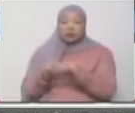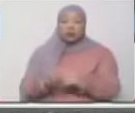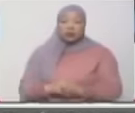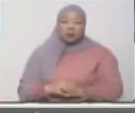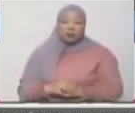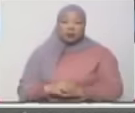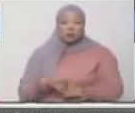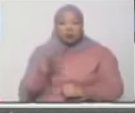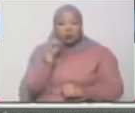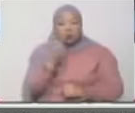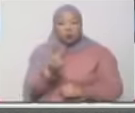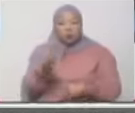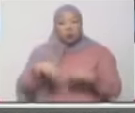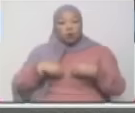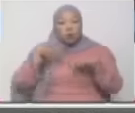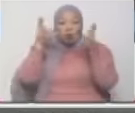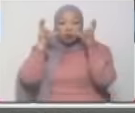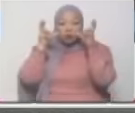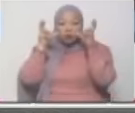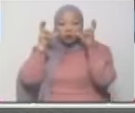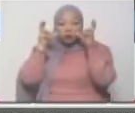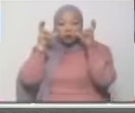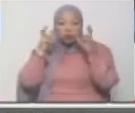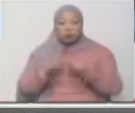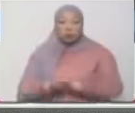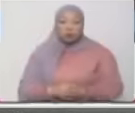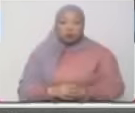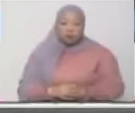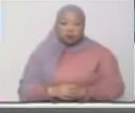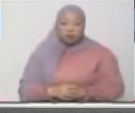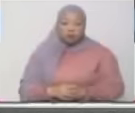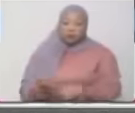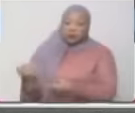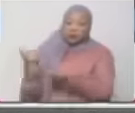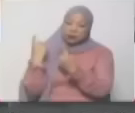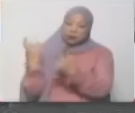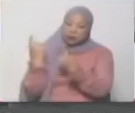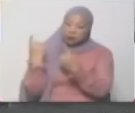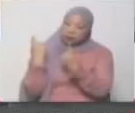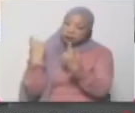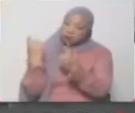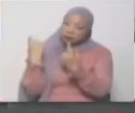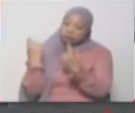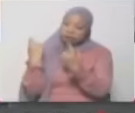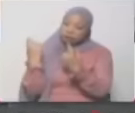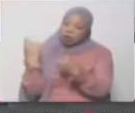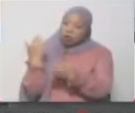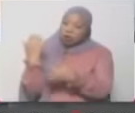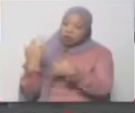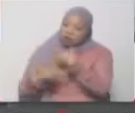lo vimos, lo escuchamos, nos enseñó, nos corrigió